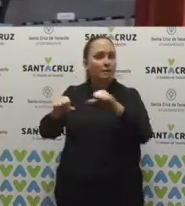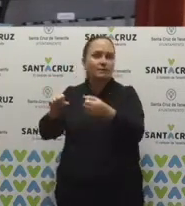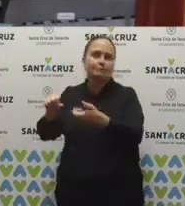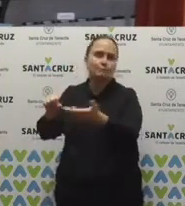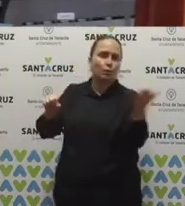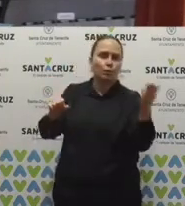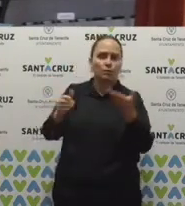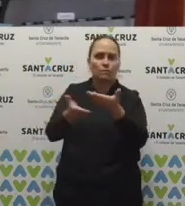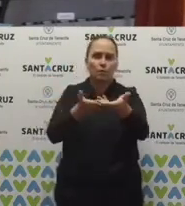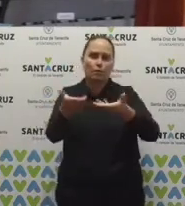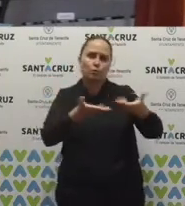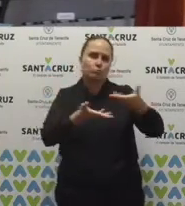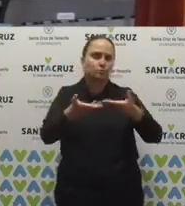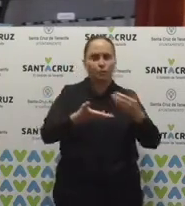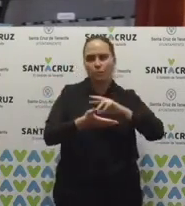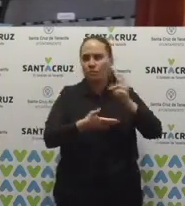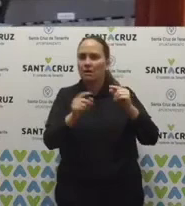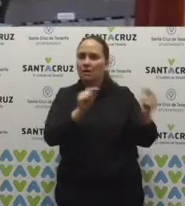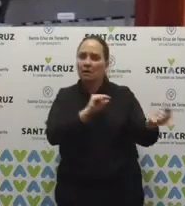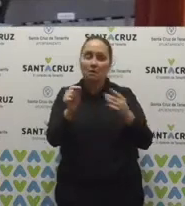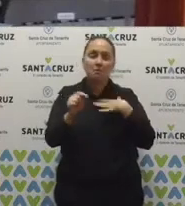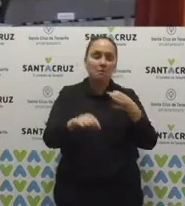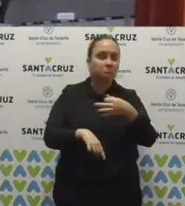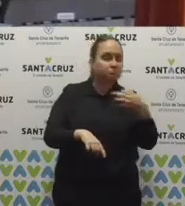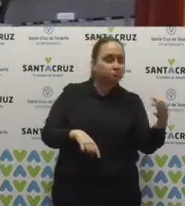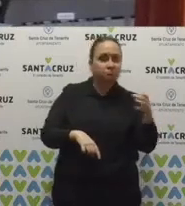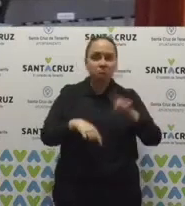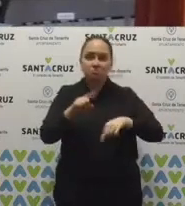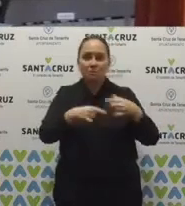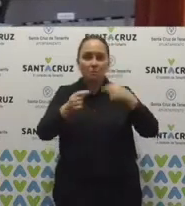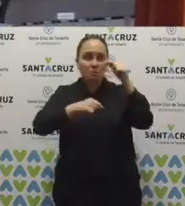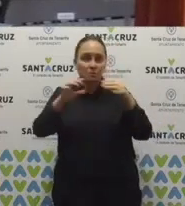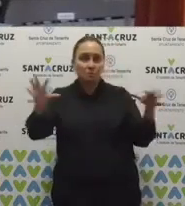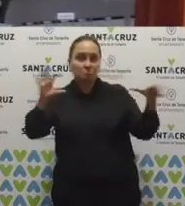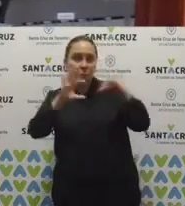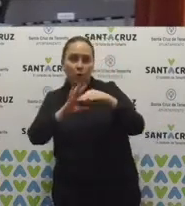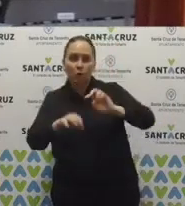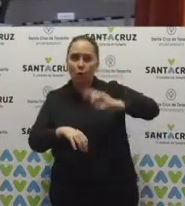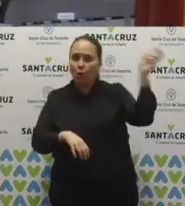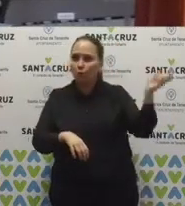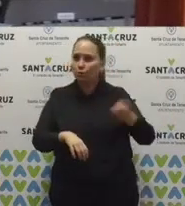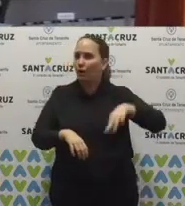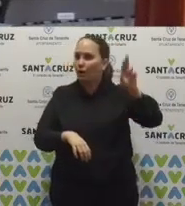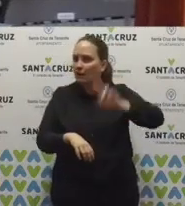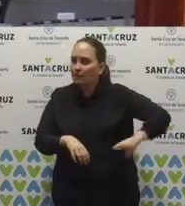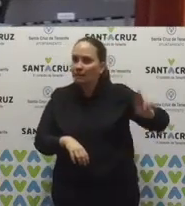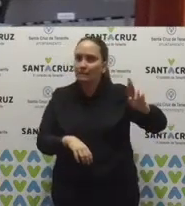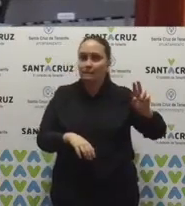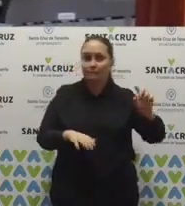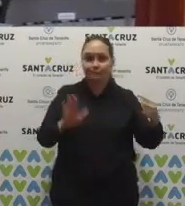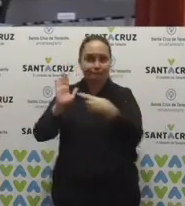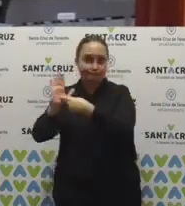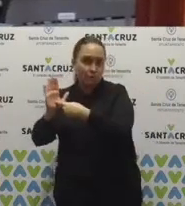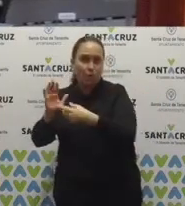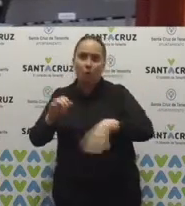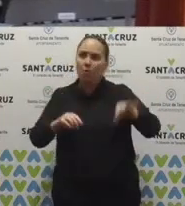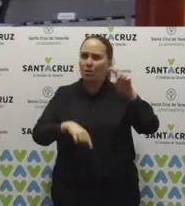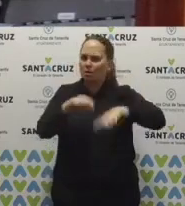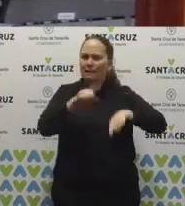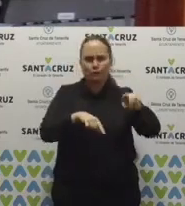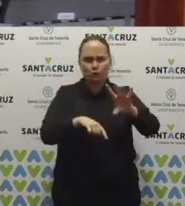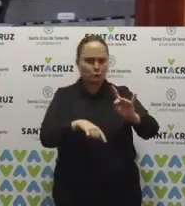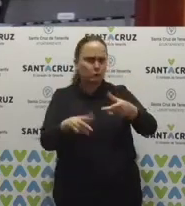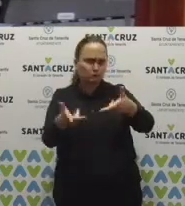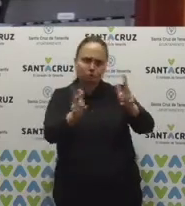parecerán mejor más acertadas acorde presupuesto unos pueden pensar que son reiterativas con respecto a lo que ya hay todo eso es legítimo